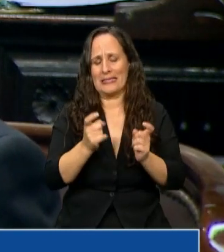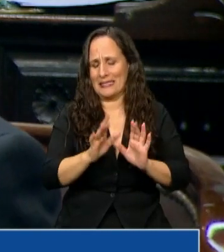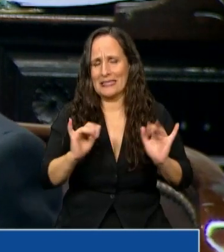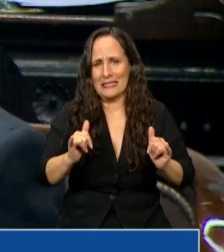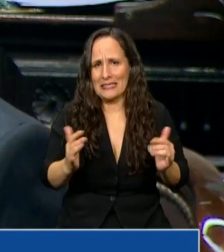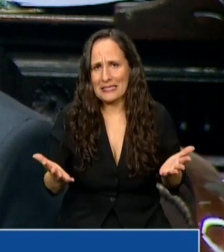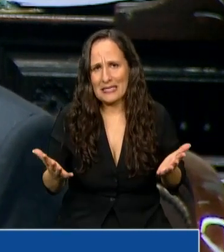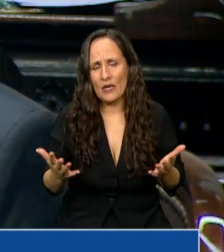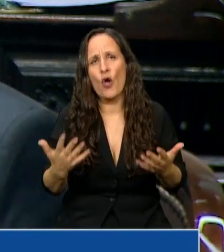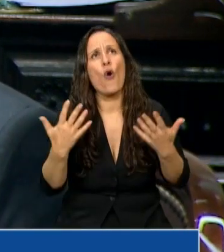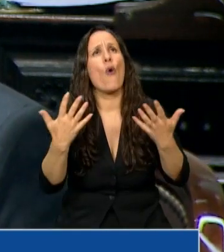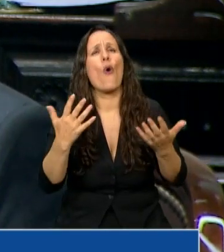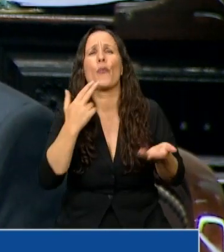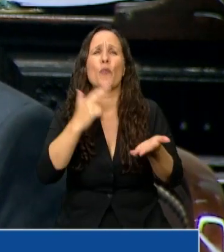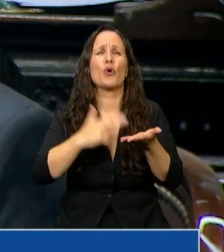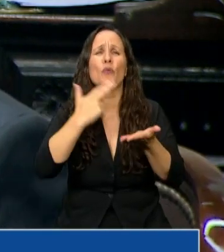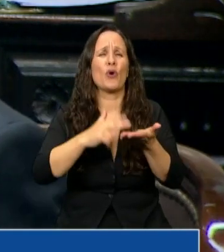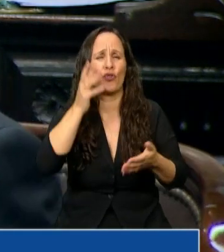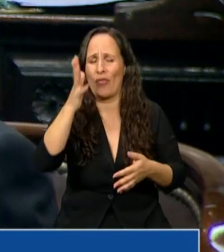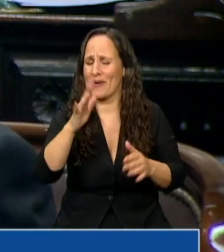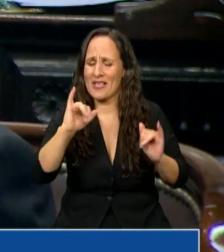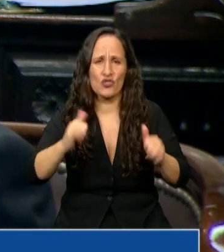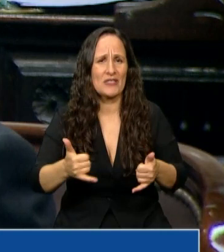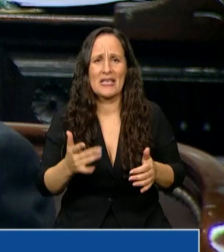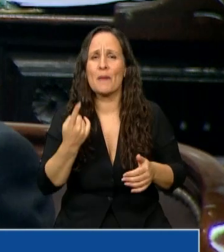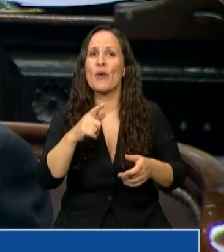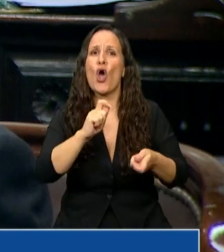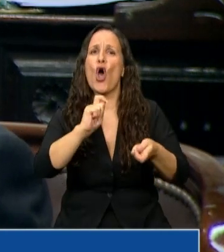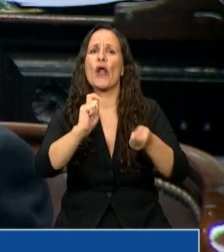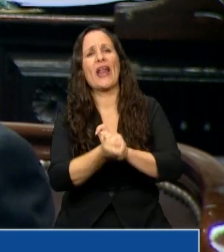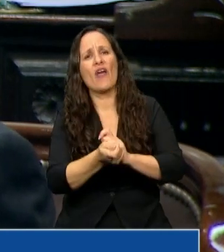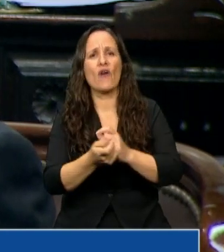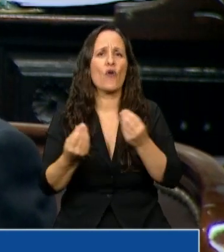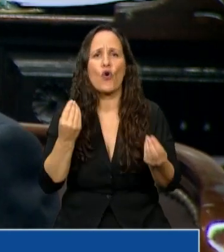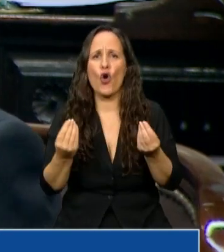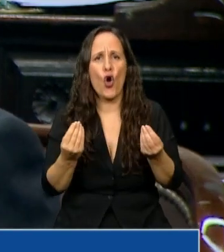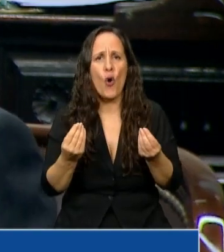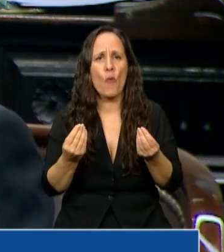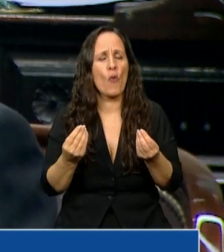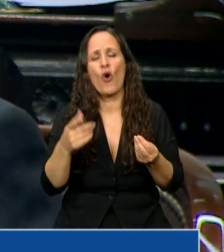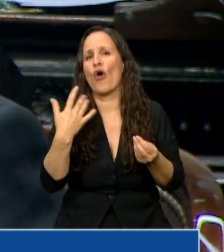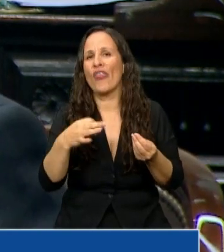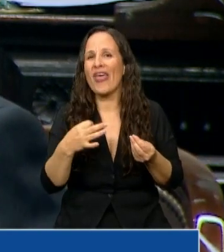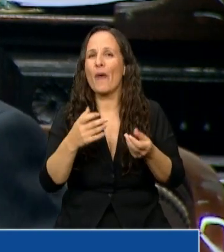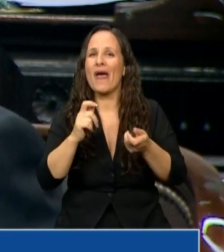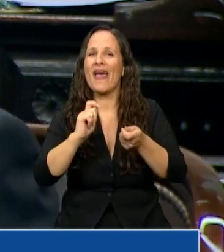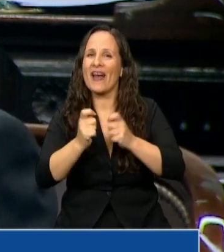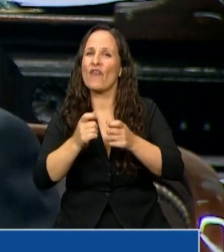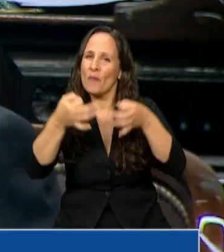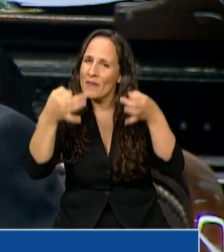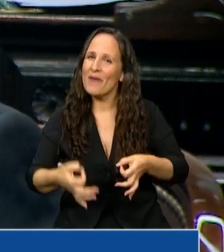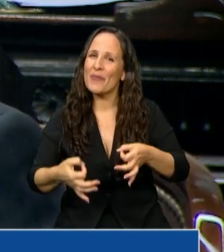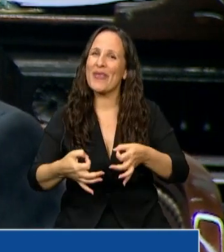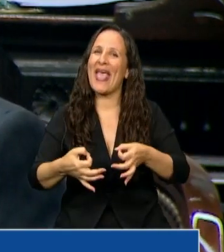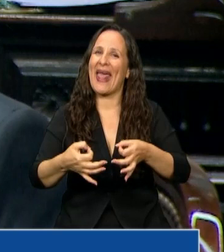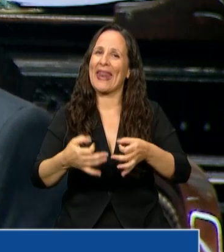que tenemos impuestos de más. Pero esa reforma tiene que ser consistente y sustentable. No puede ser